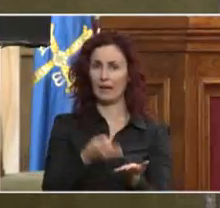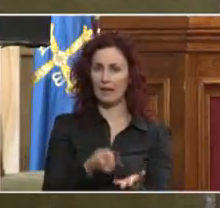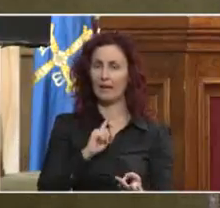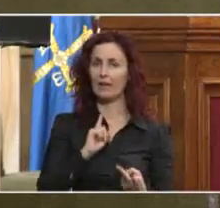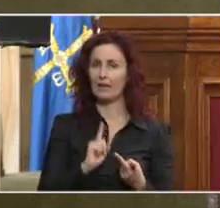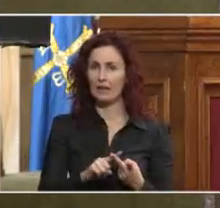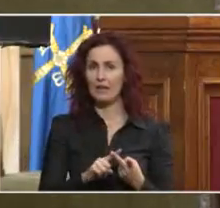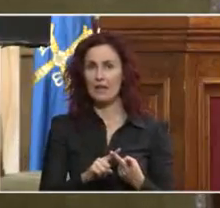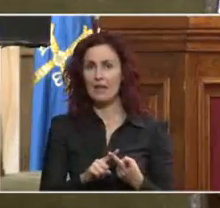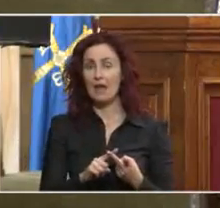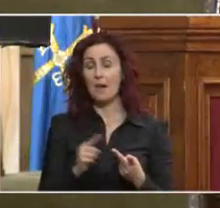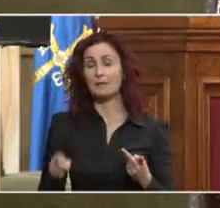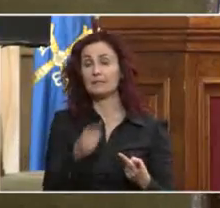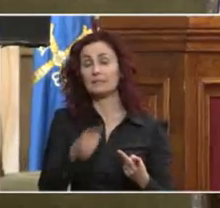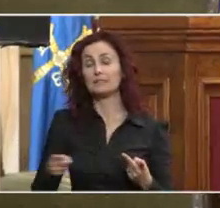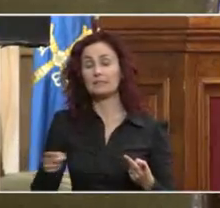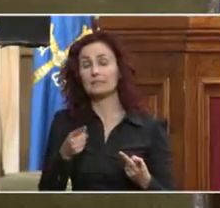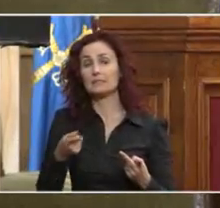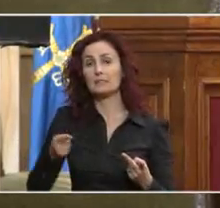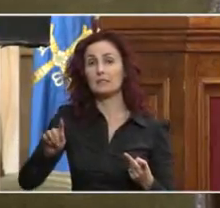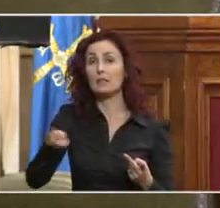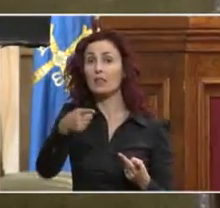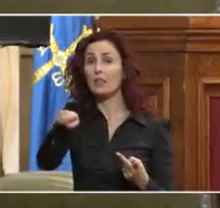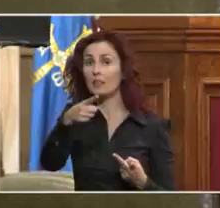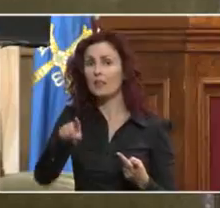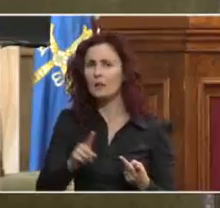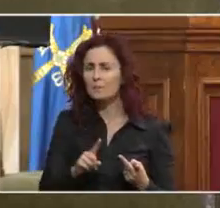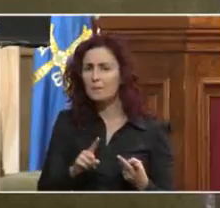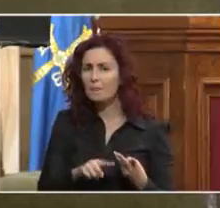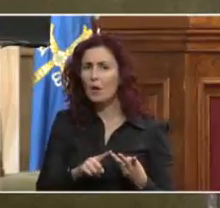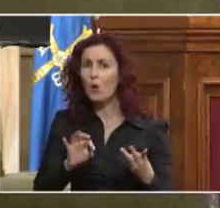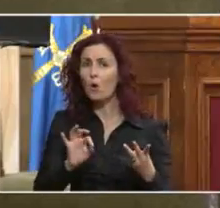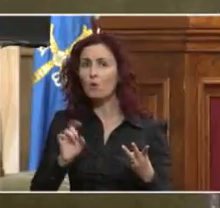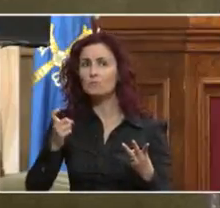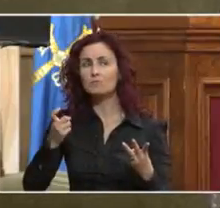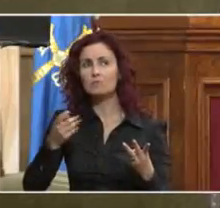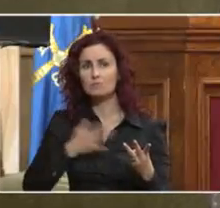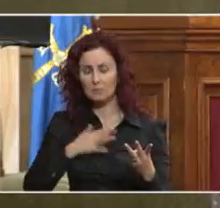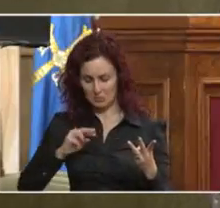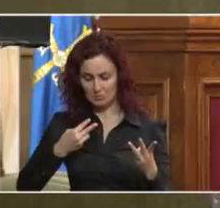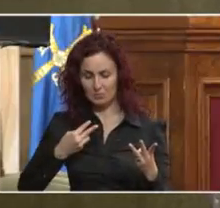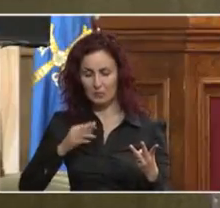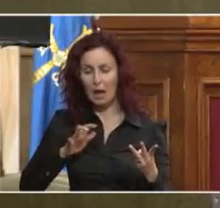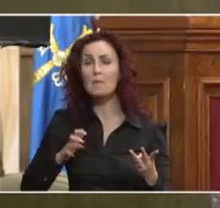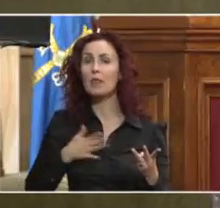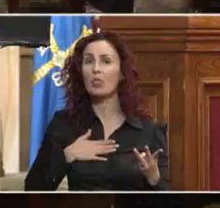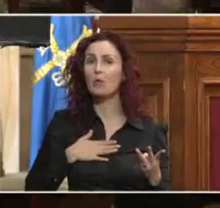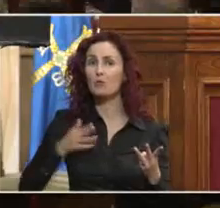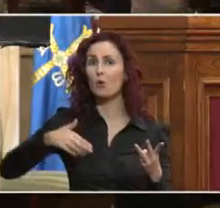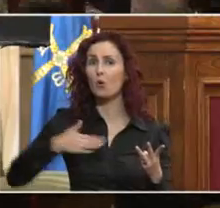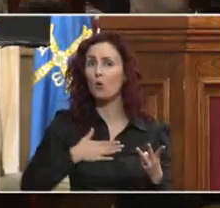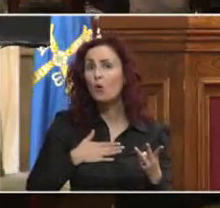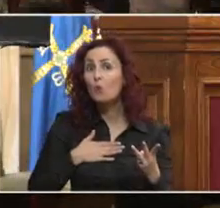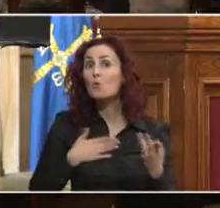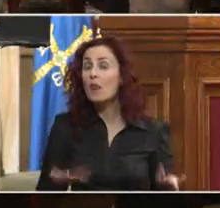de orquesta, dirección de orquesta, pero sí habéis tenido una formación o ha sido autodidacta la formación musical, la vuestra.